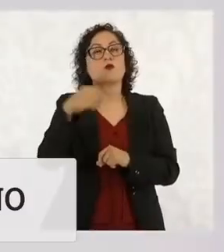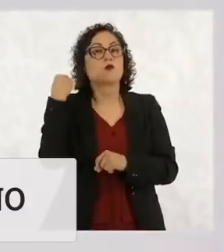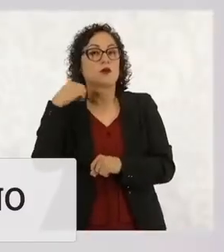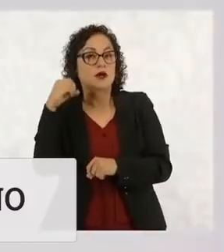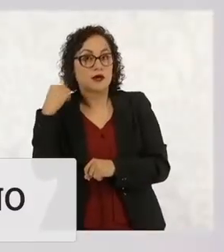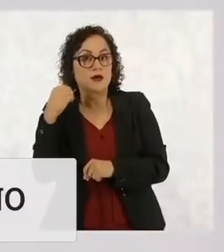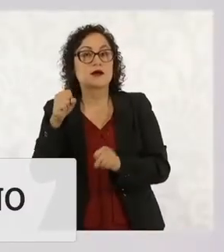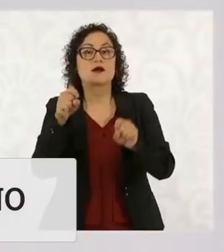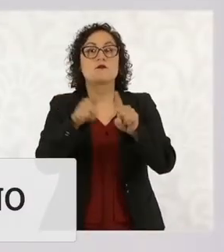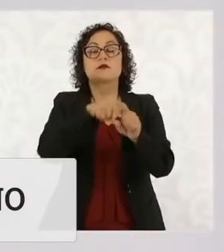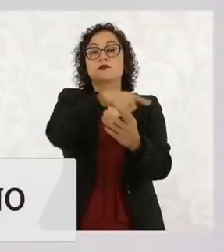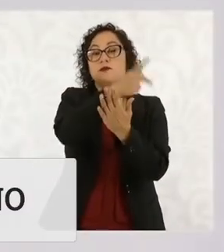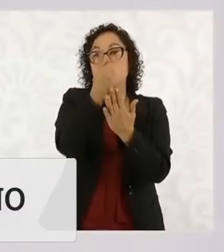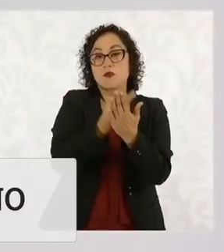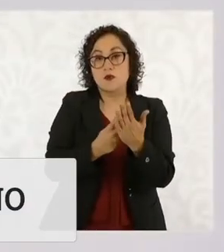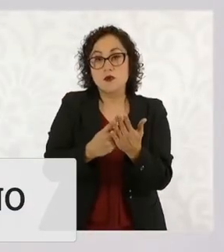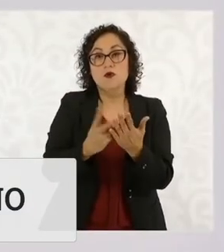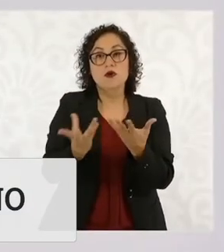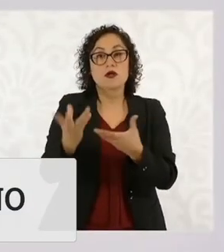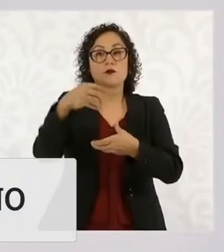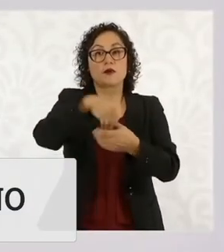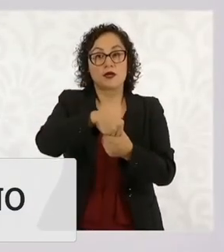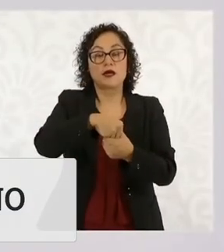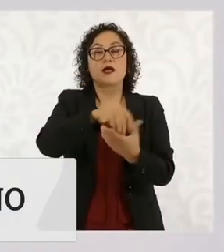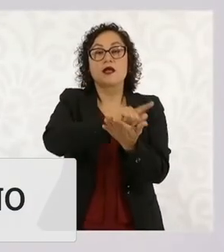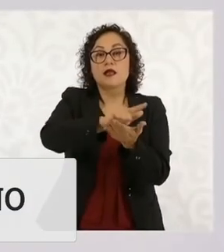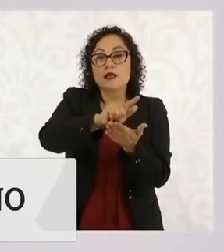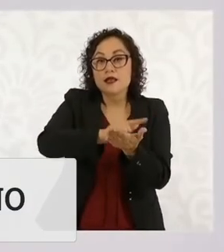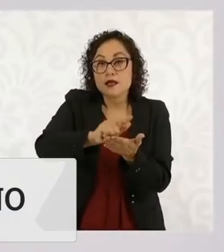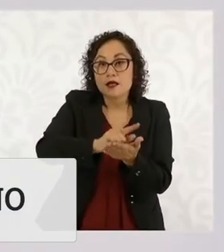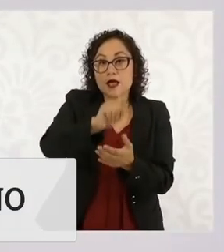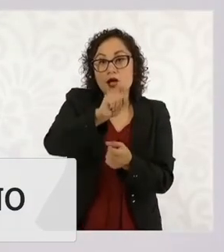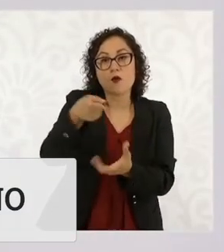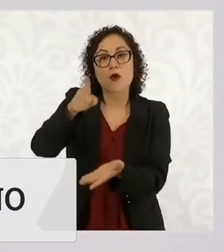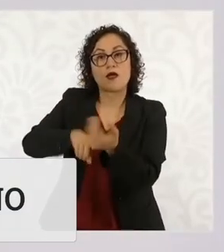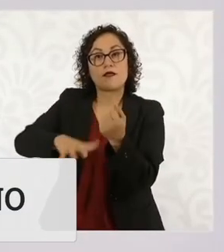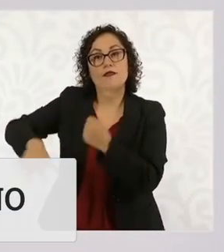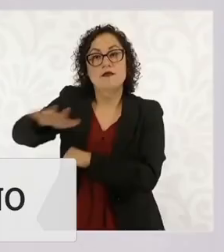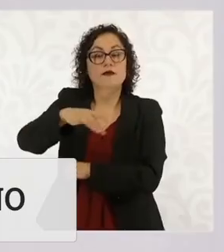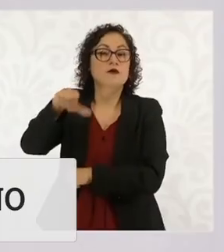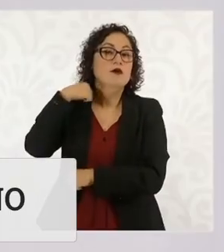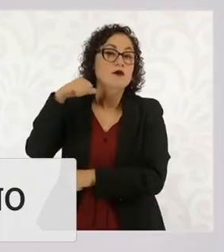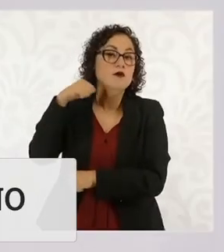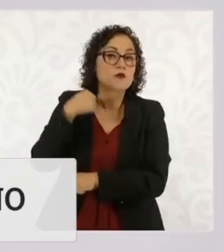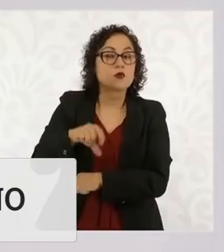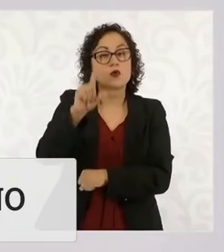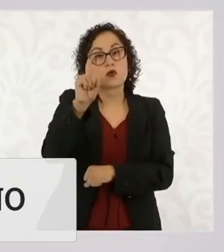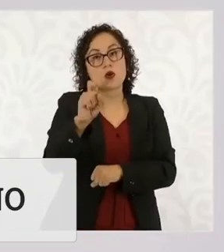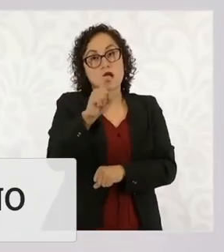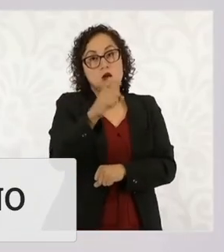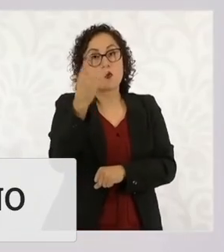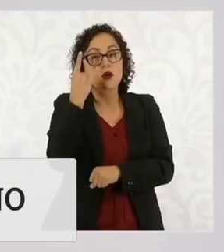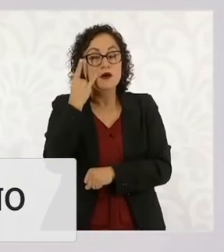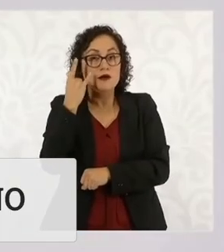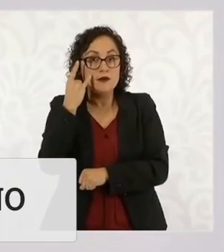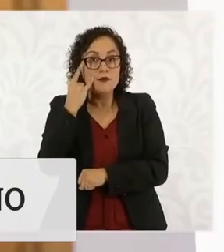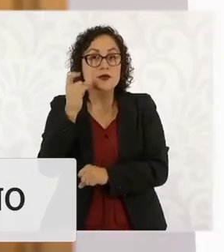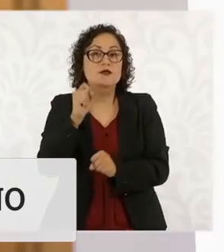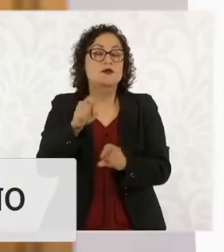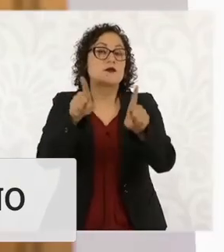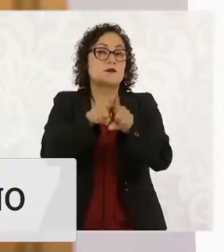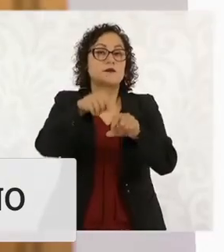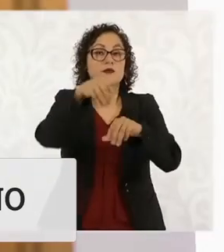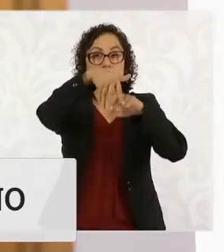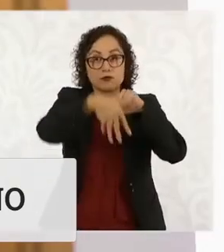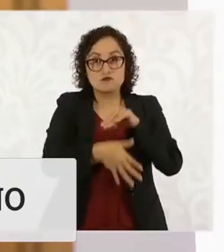Oaxaca, Programa Integral de Agua Potable y Saneamiento para Acapulco, Agua para Campeche, Sistema de Presas en